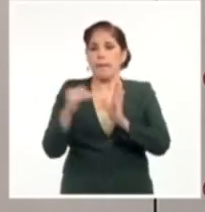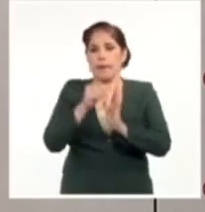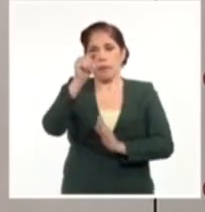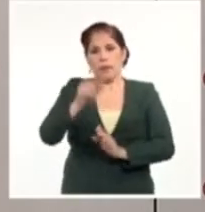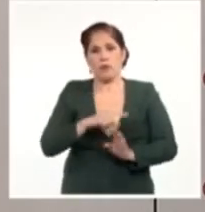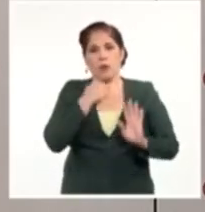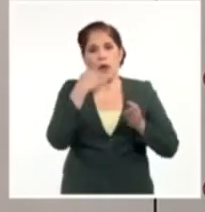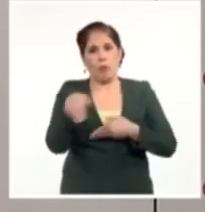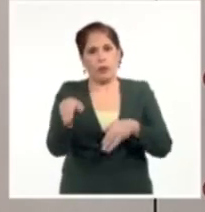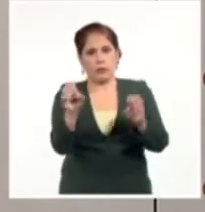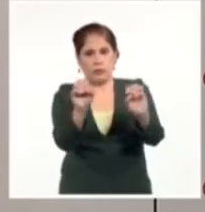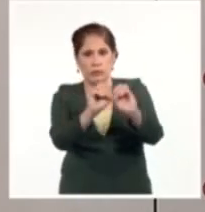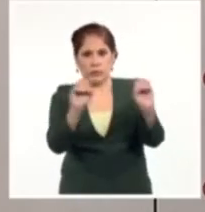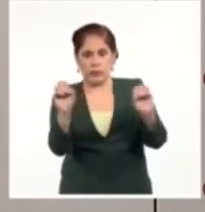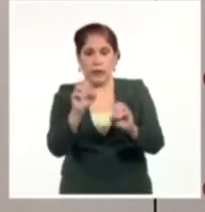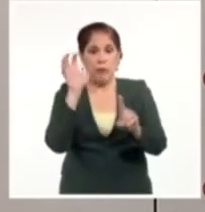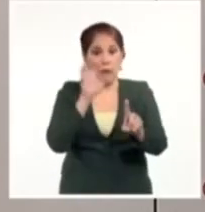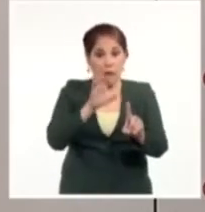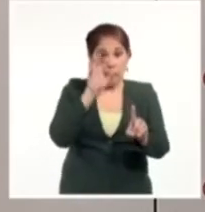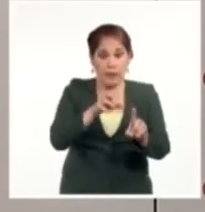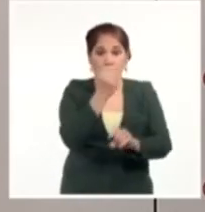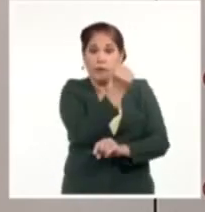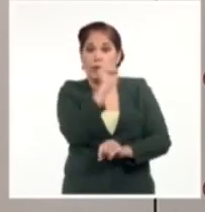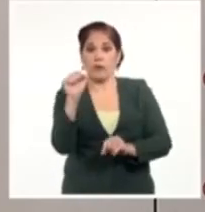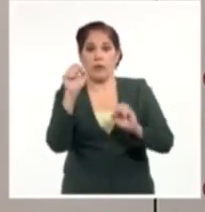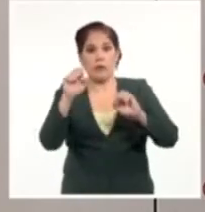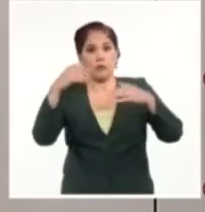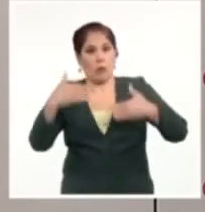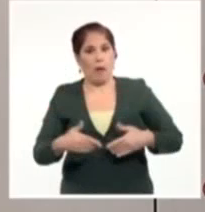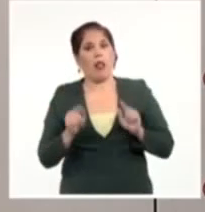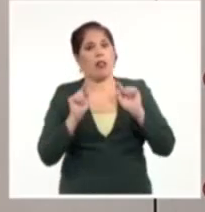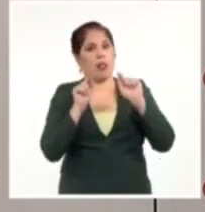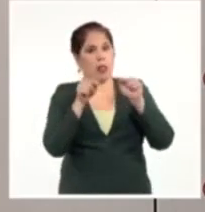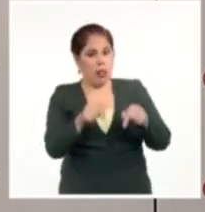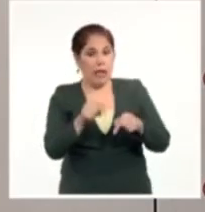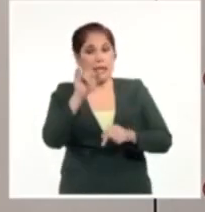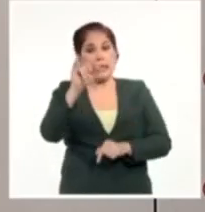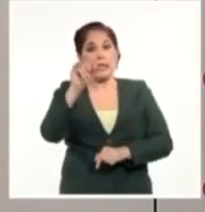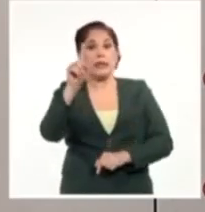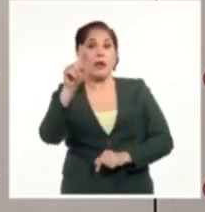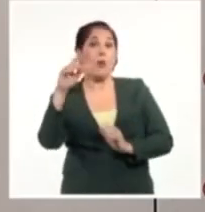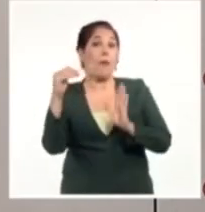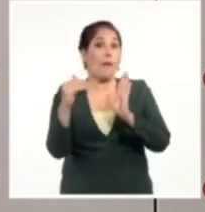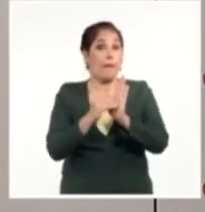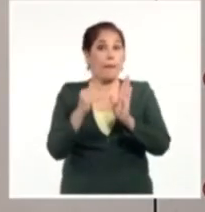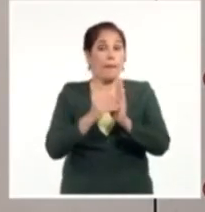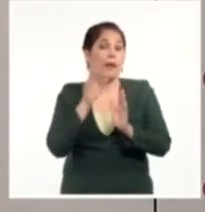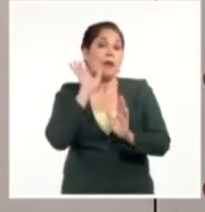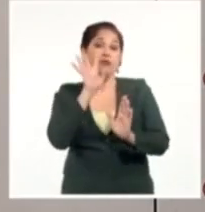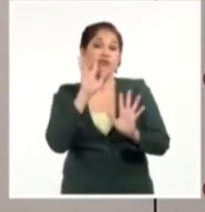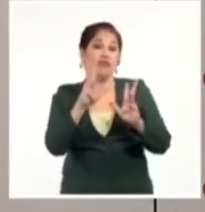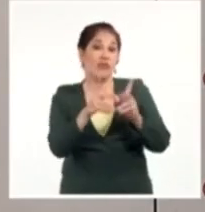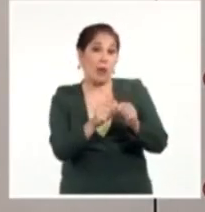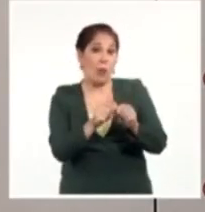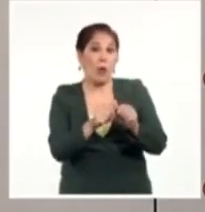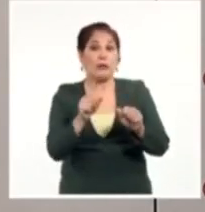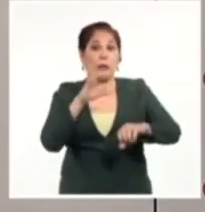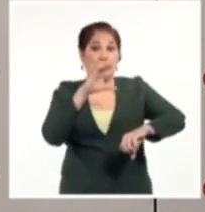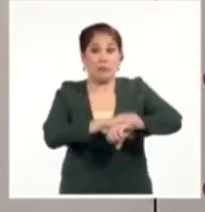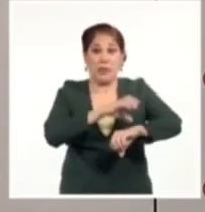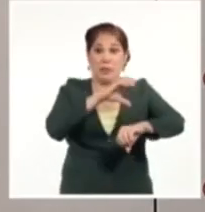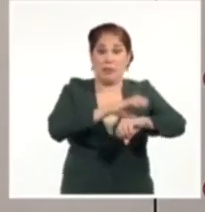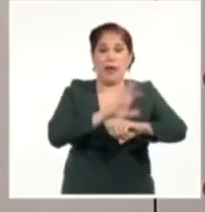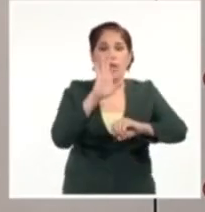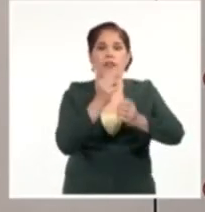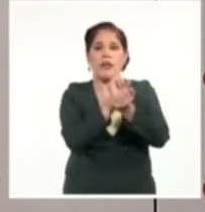las críticas están y las violaciones a los derechos humanos también. De más de 61.000 pandilleros encarcelados, la Fiscalía ha ordenado